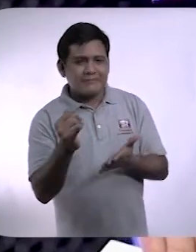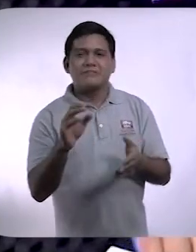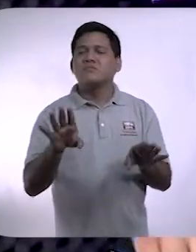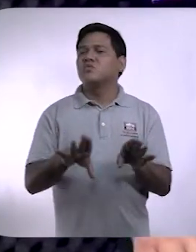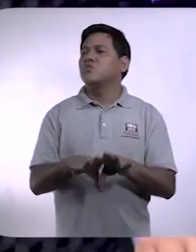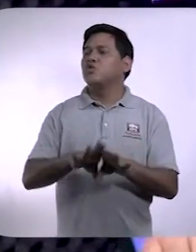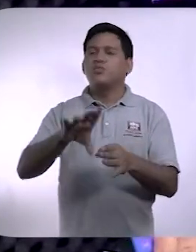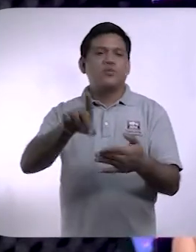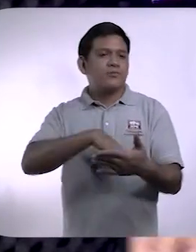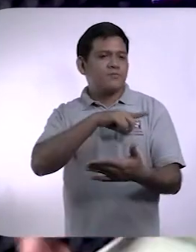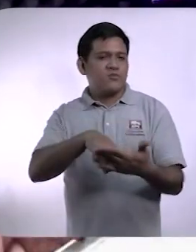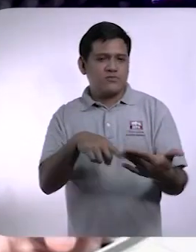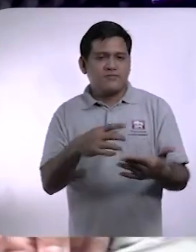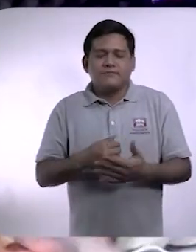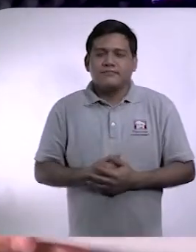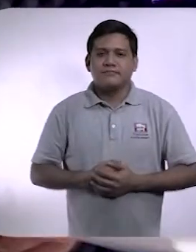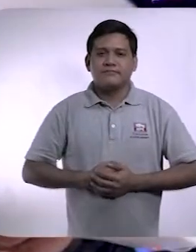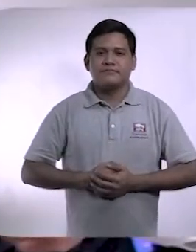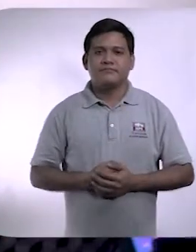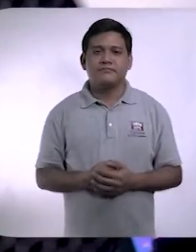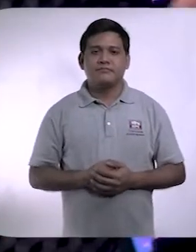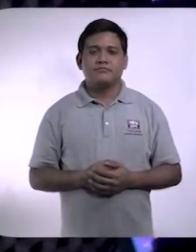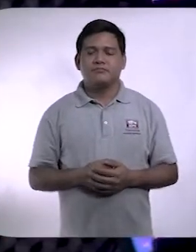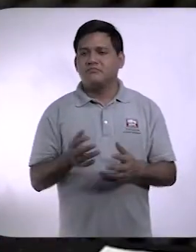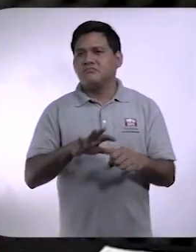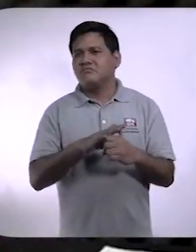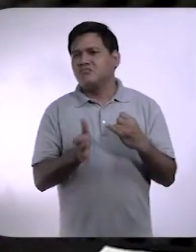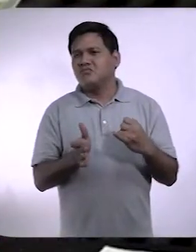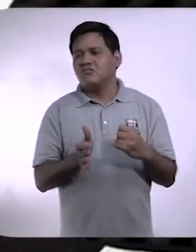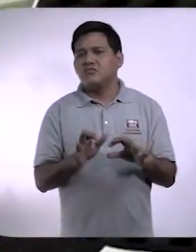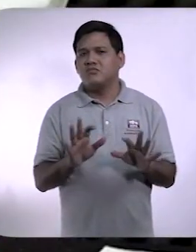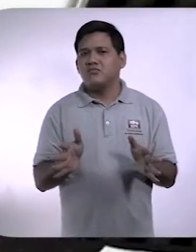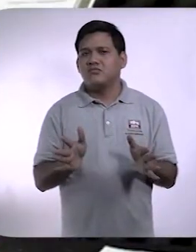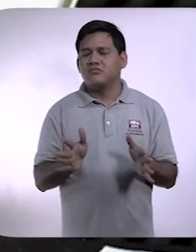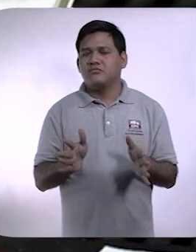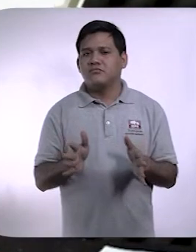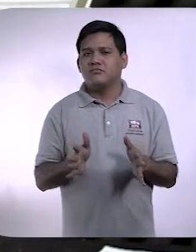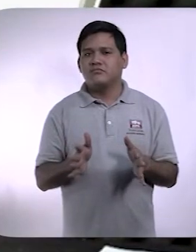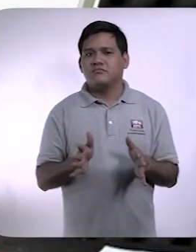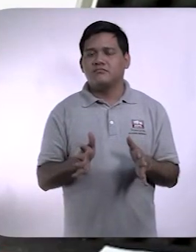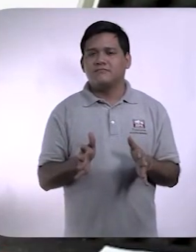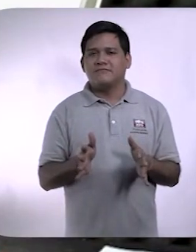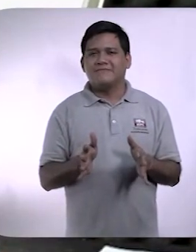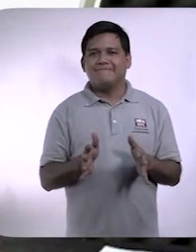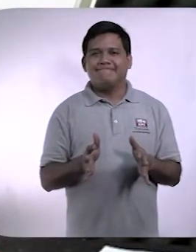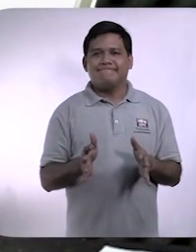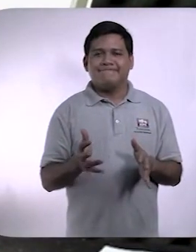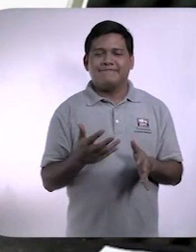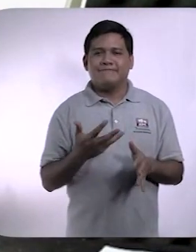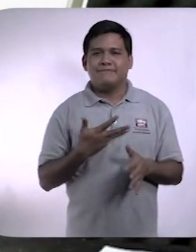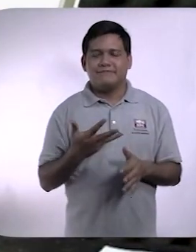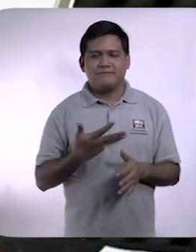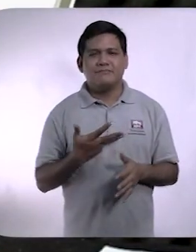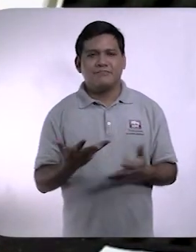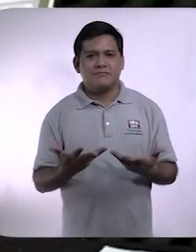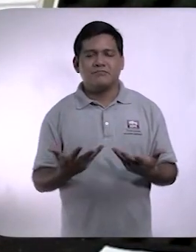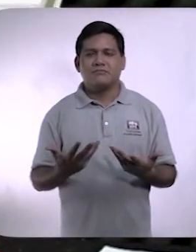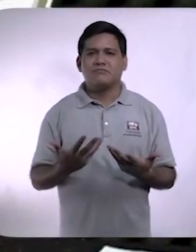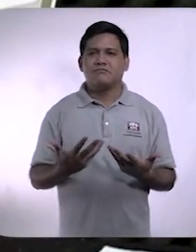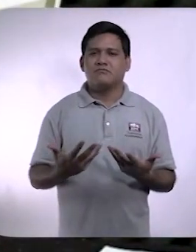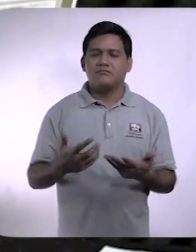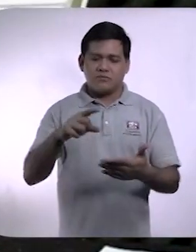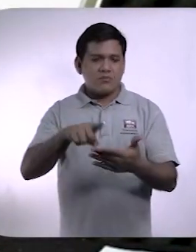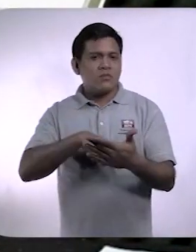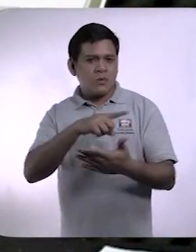votar. Sí, y por último, pues aquí tengo igual la boleta de presidencias